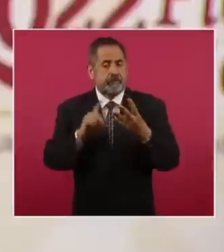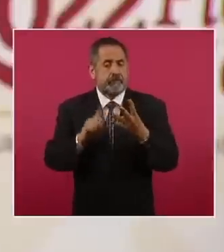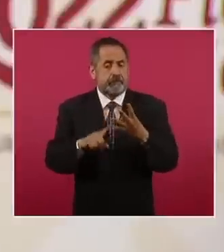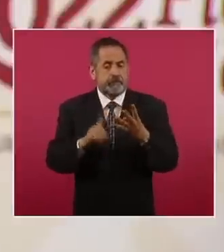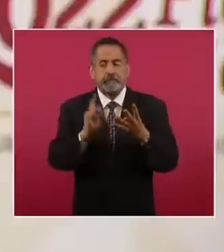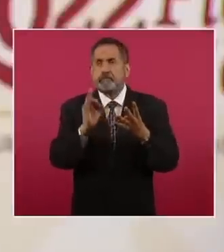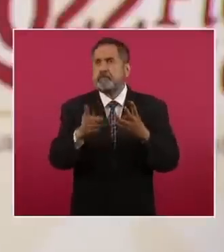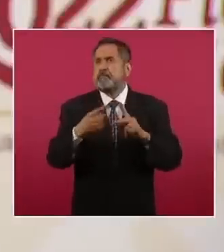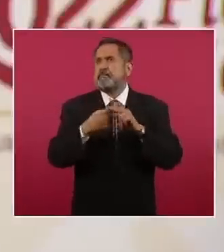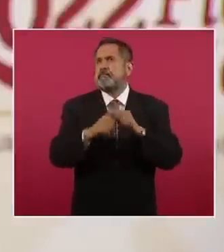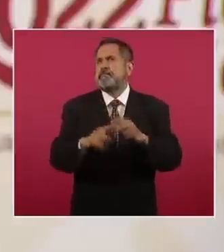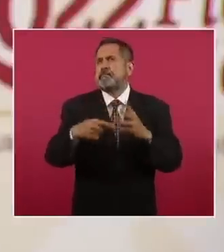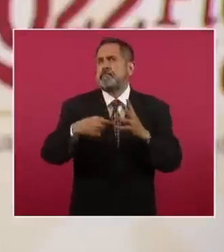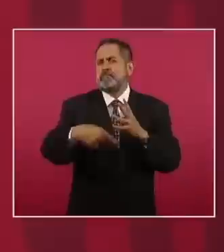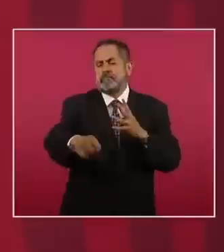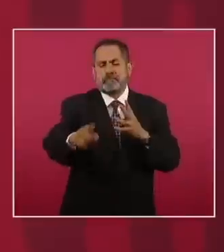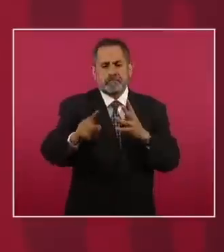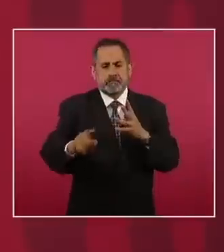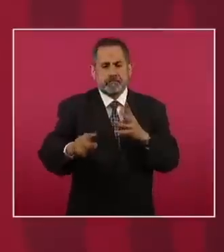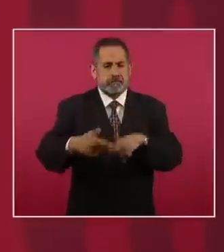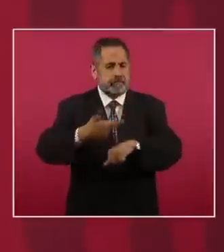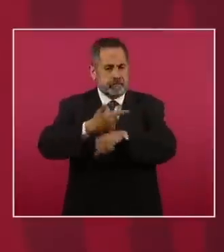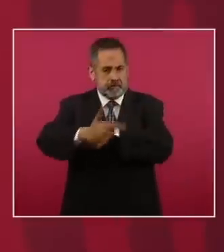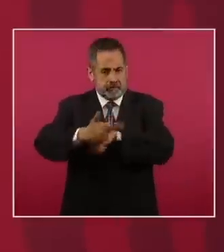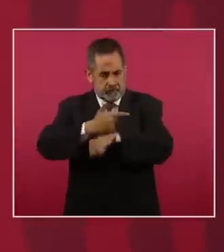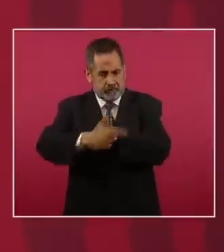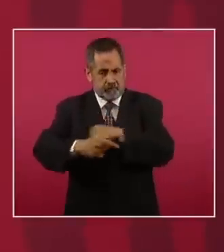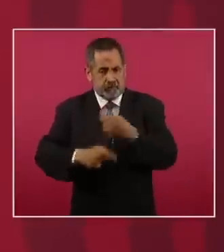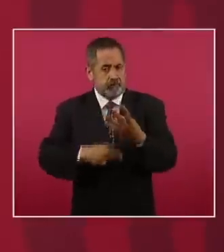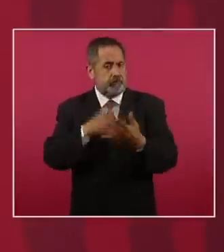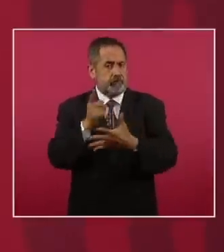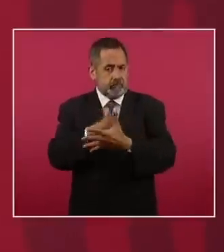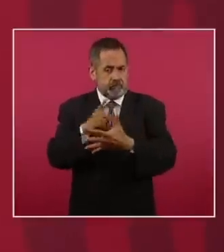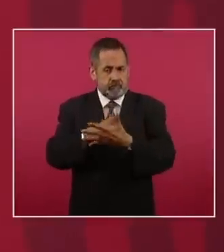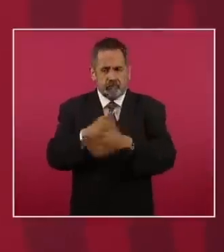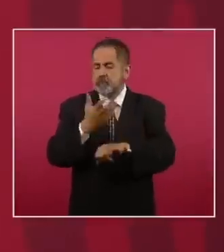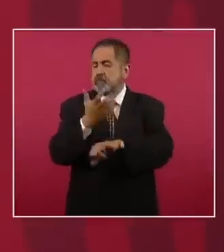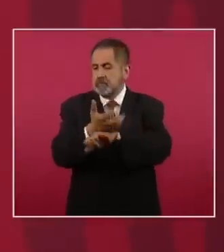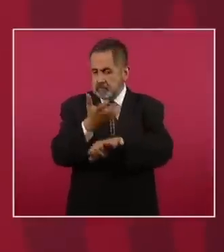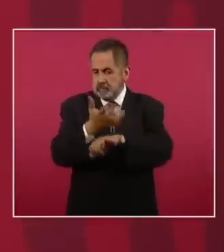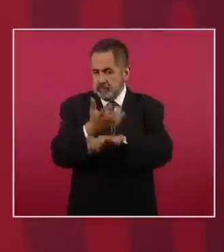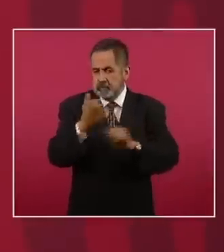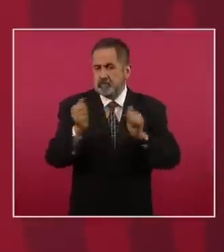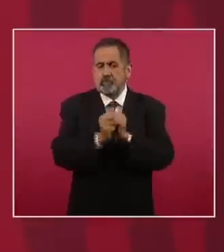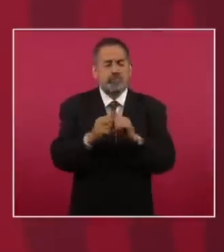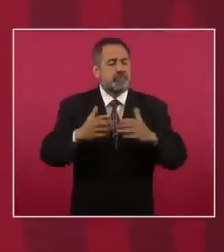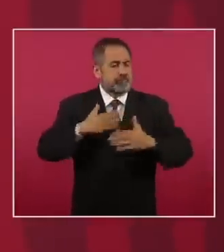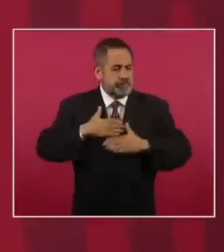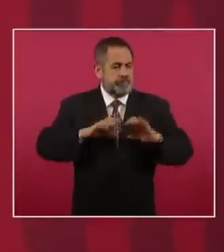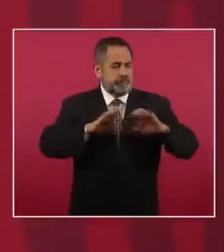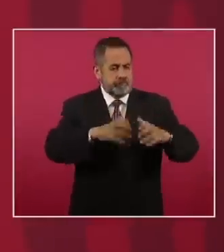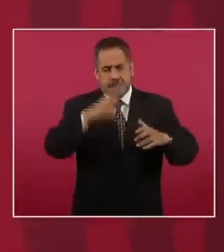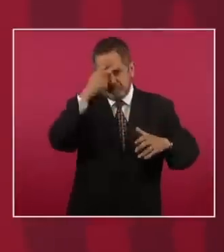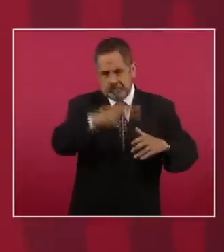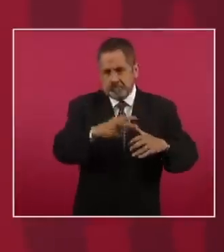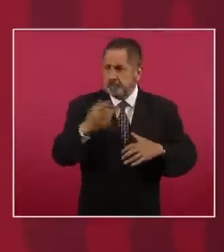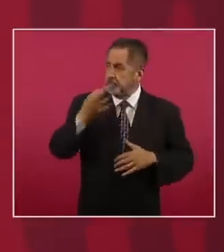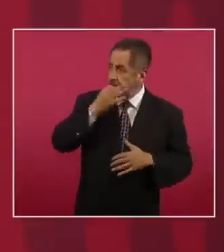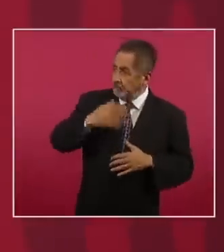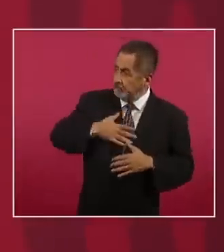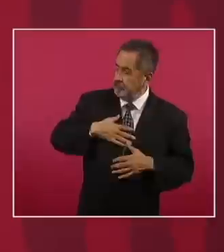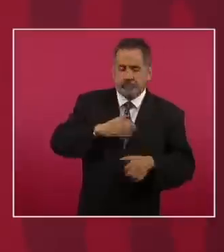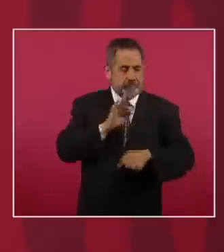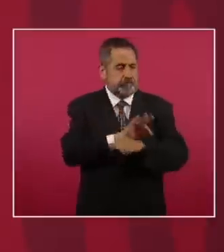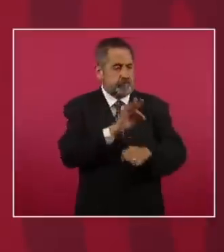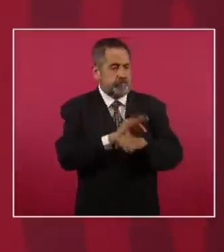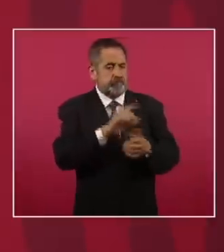Estamos por arrancar en Guatemala y ahora en los Estados Unidos con nuestra comunidad también, porque esa fue la instrucción que nos dio el señor